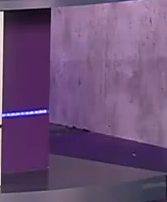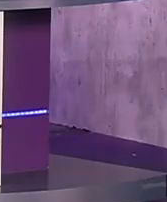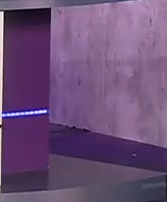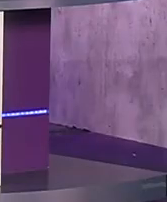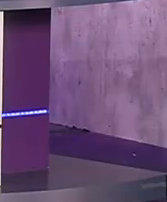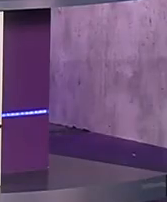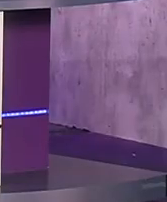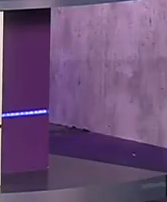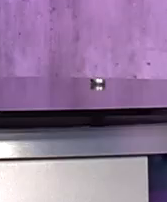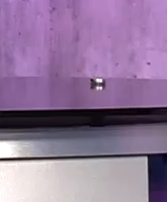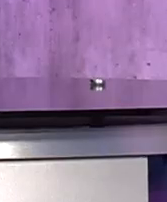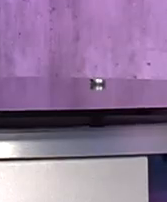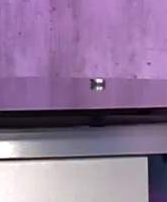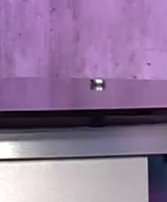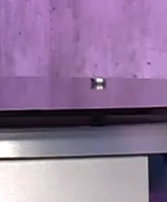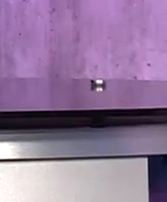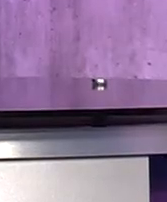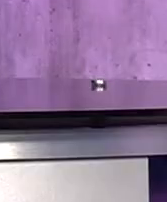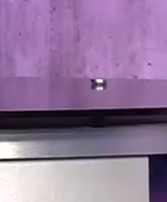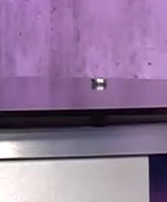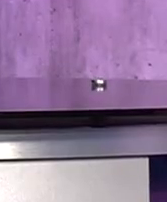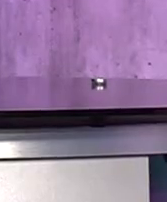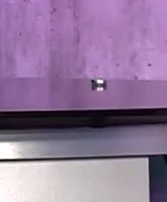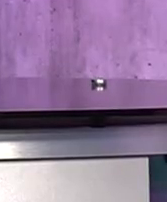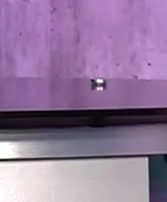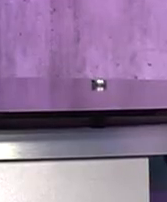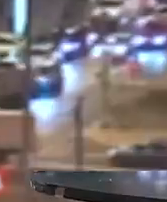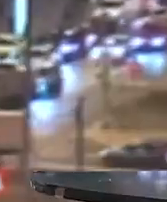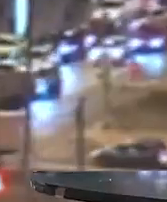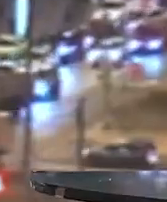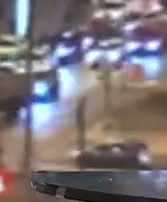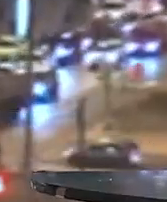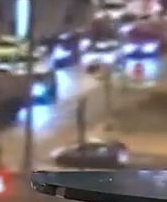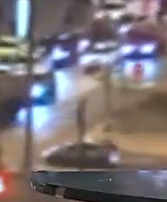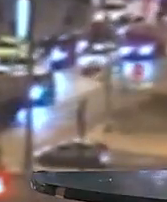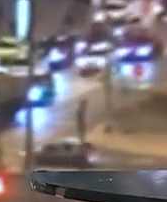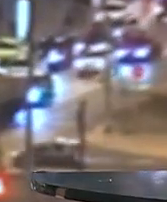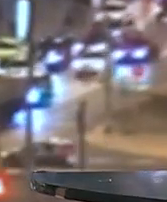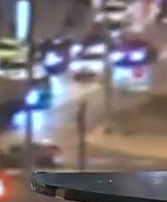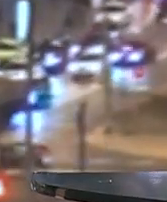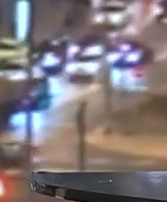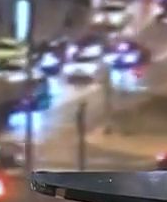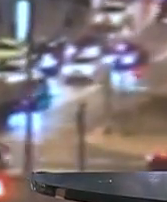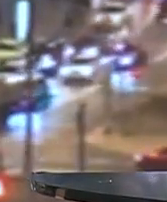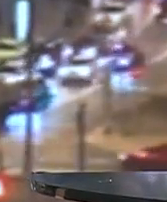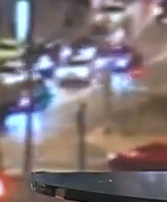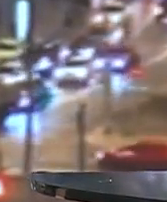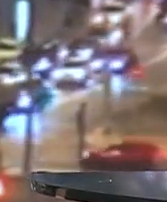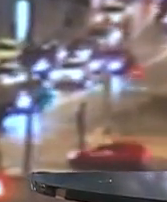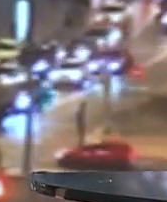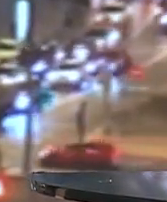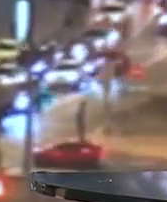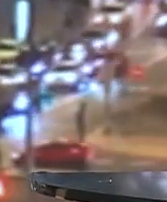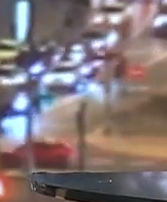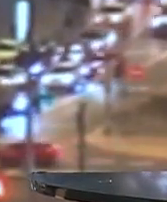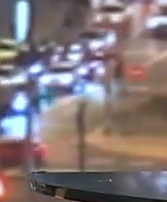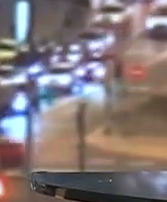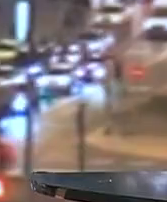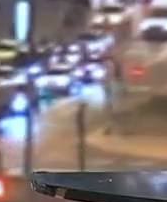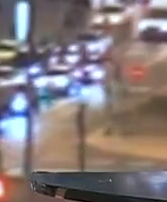esa fecha cómo llega esa noticia hijos o es algo bien triste enrique es algo que duele mucho